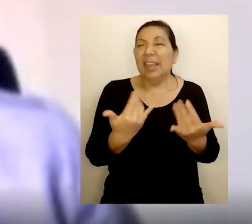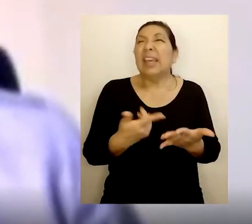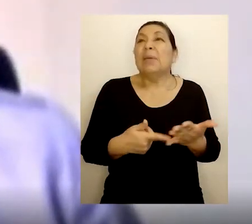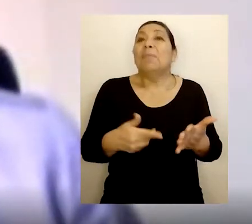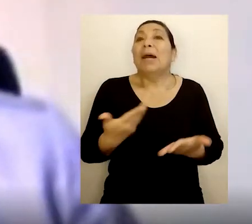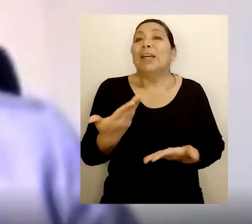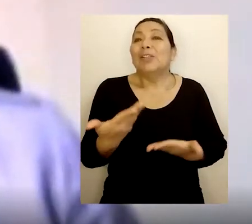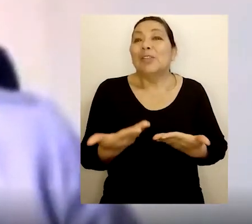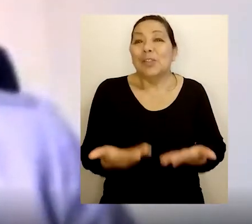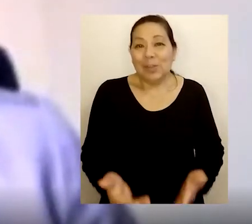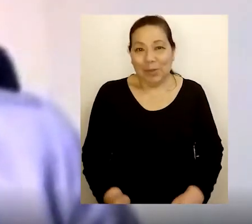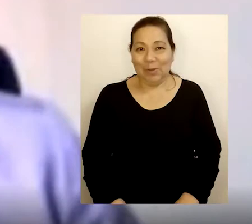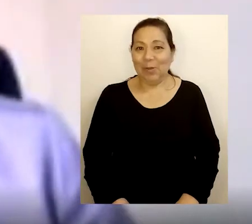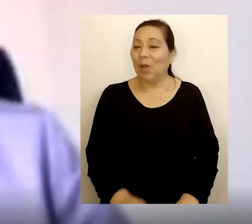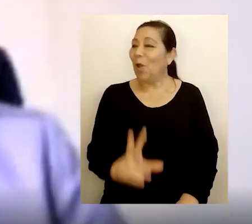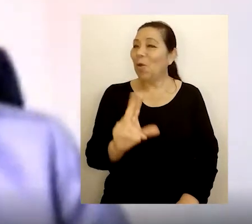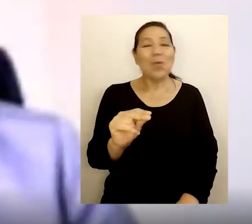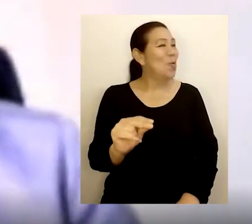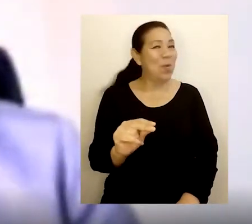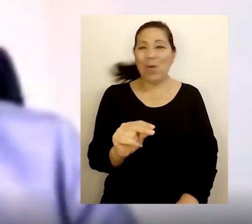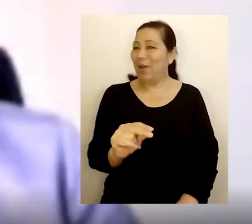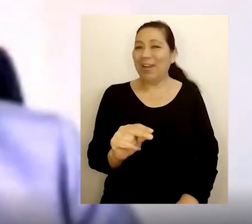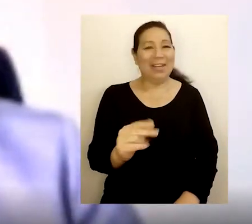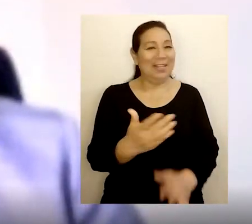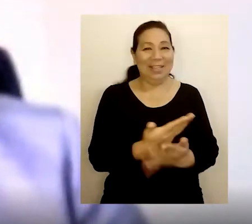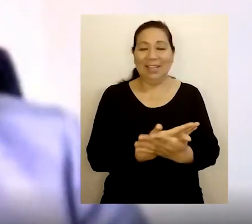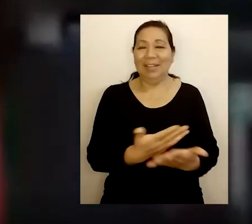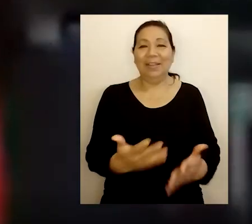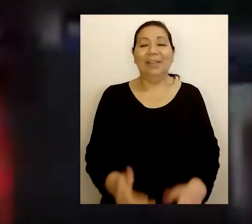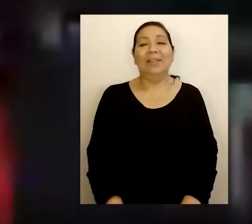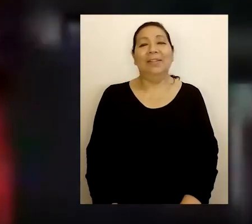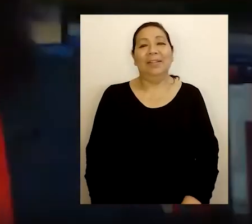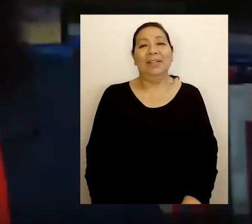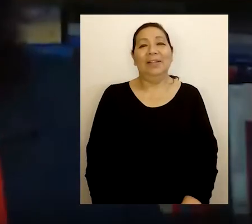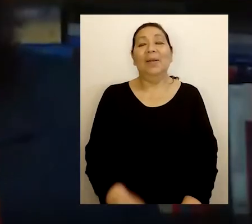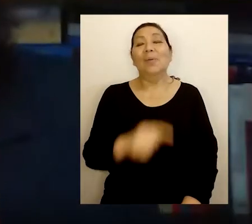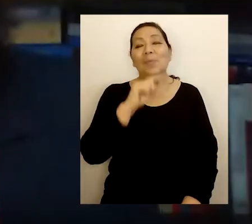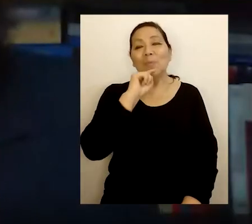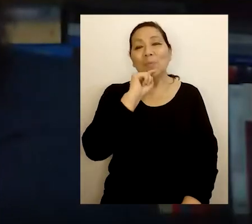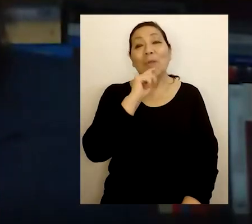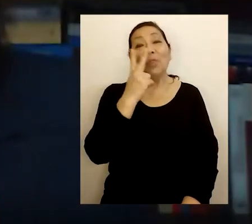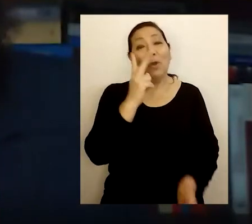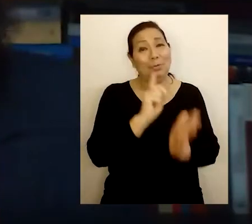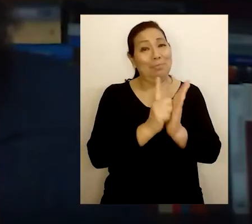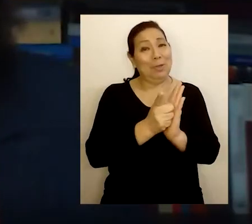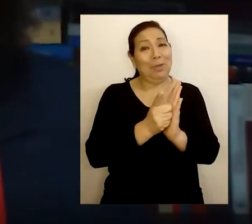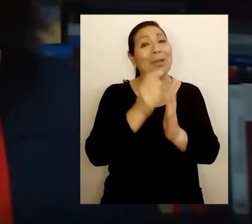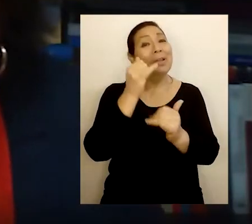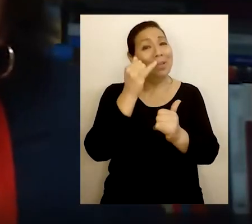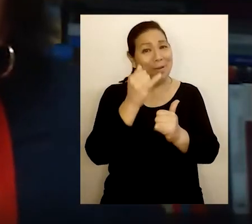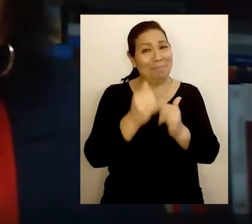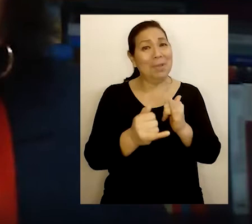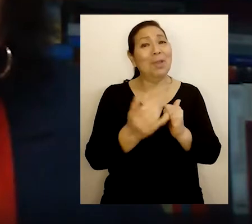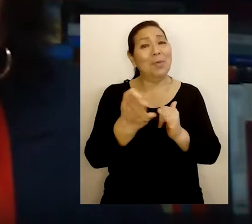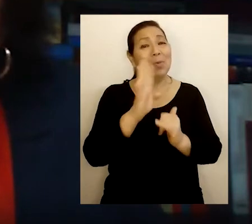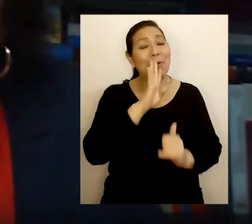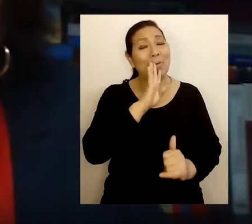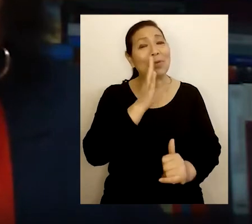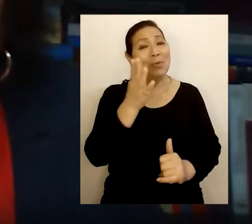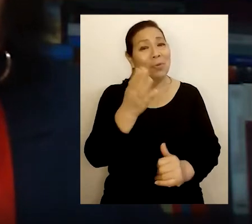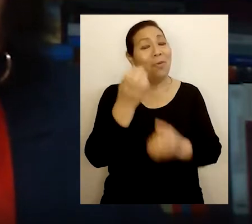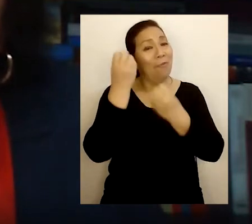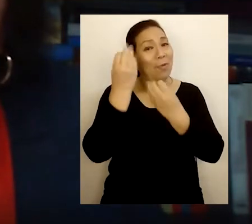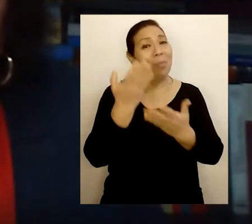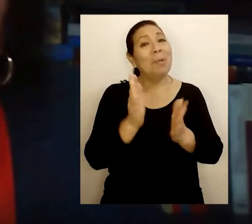sucedió? En efecto, no hubo... Abogada procuradora, 2 minutos para que vaya concluyendo su informe,